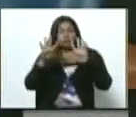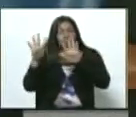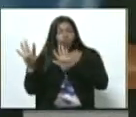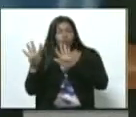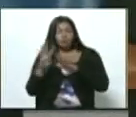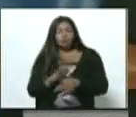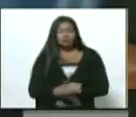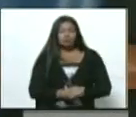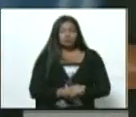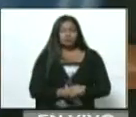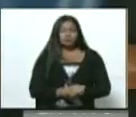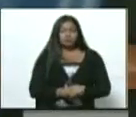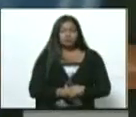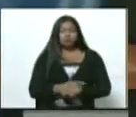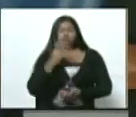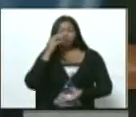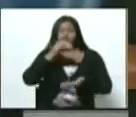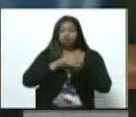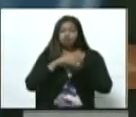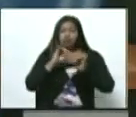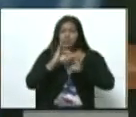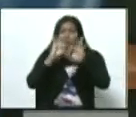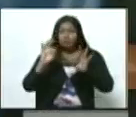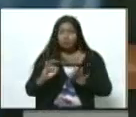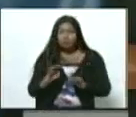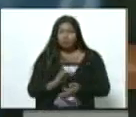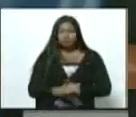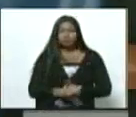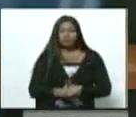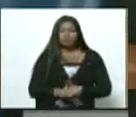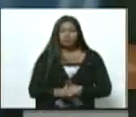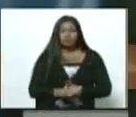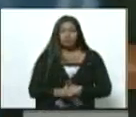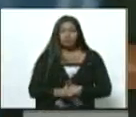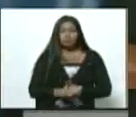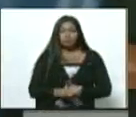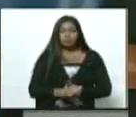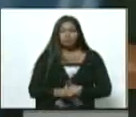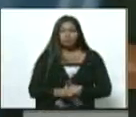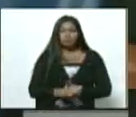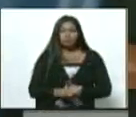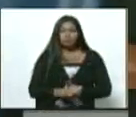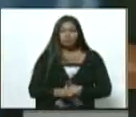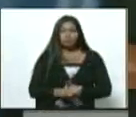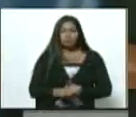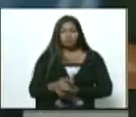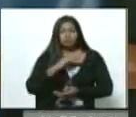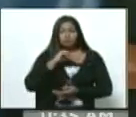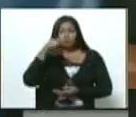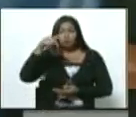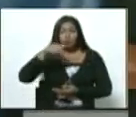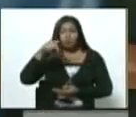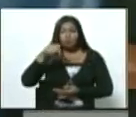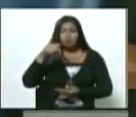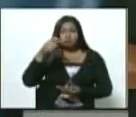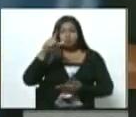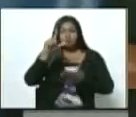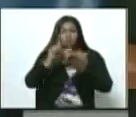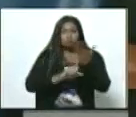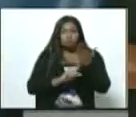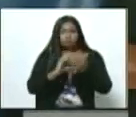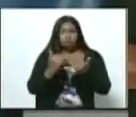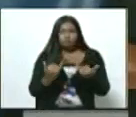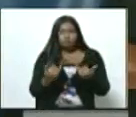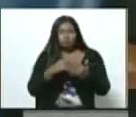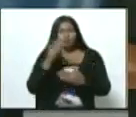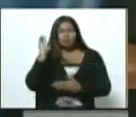1999, así lo establece. Estamos hoy recibiendo una lista por parte de